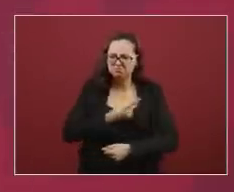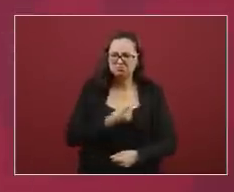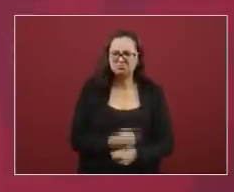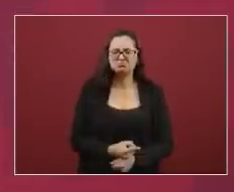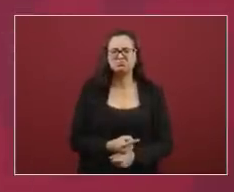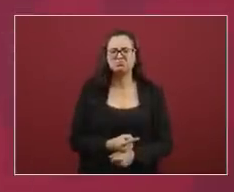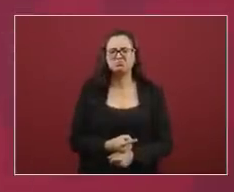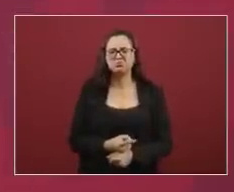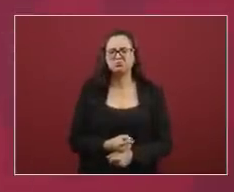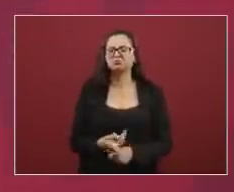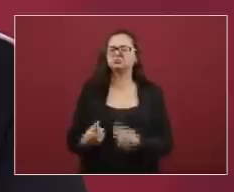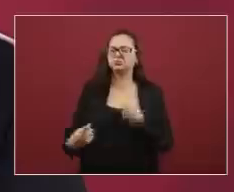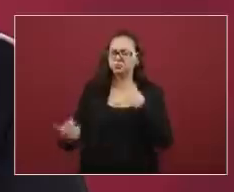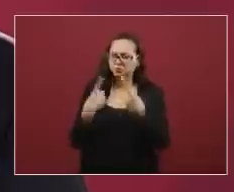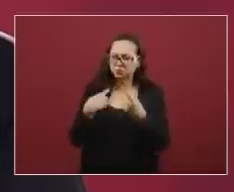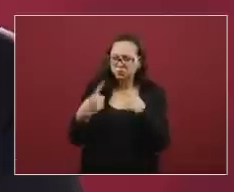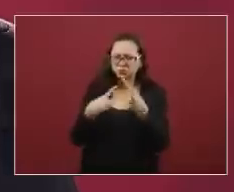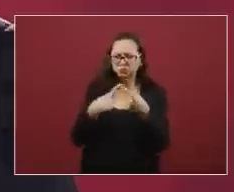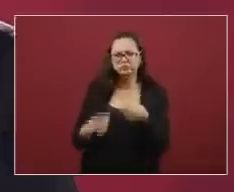y no